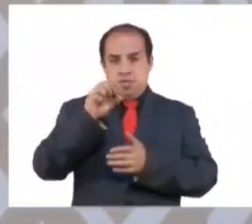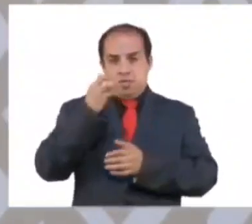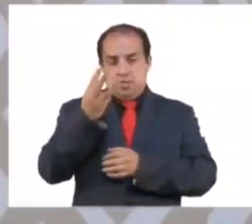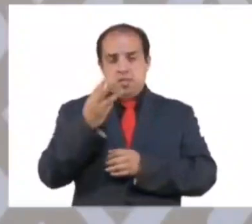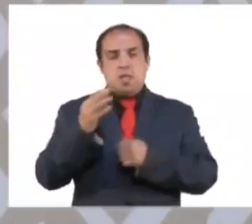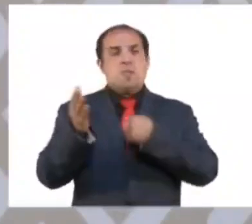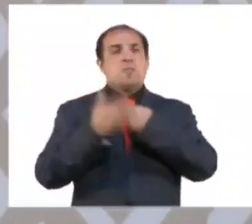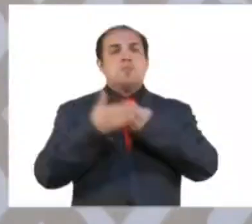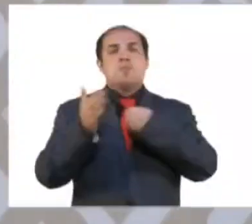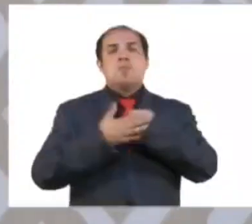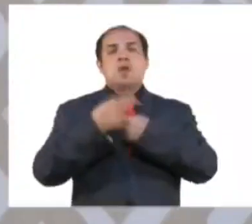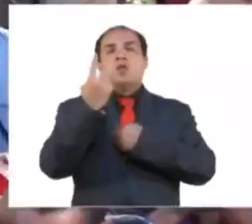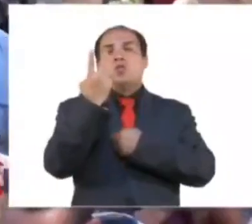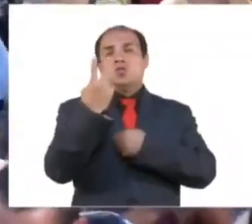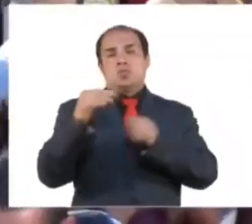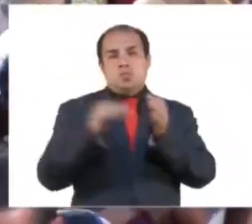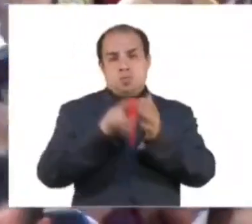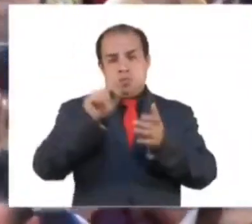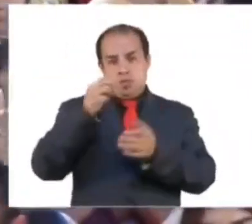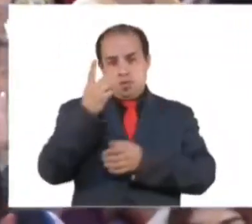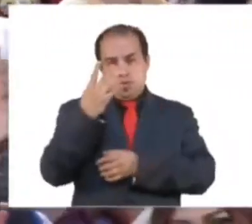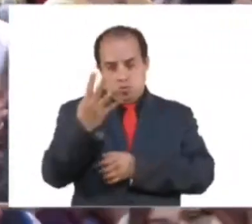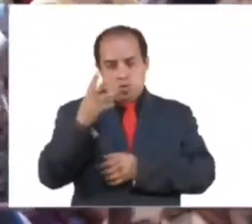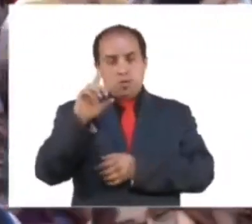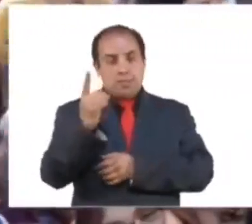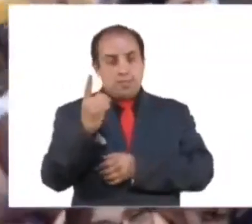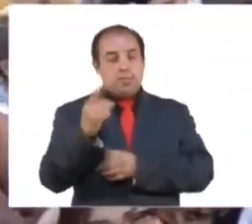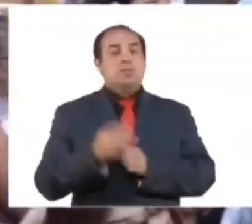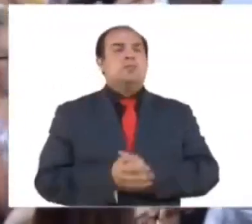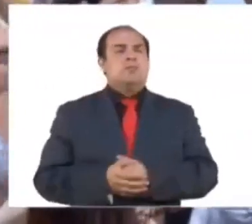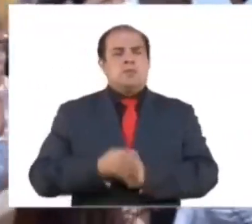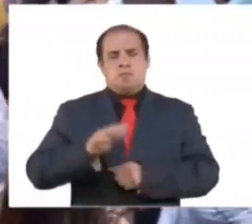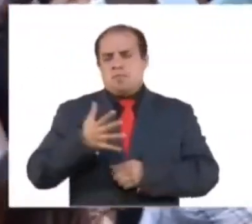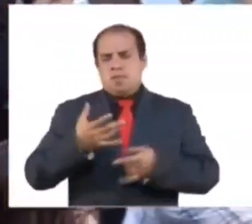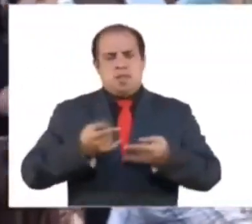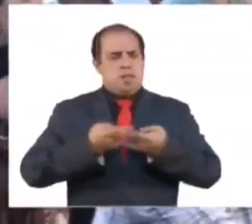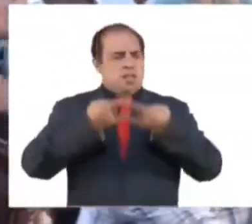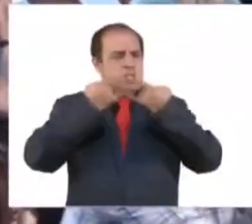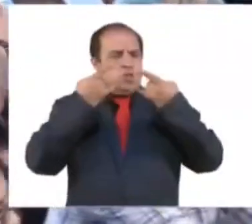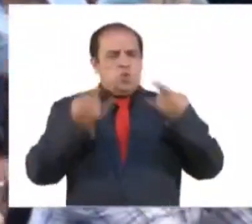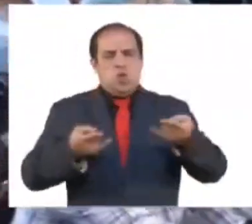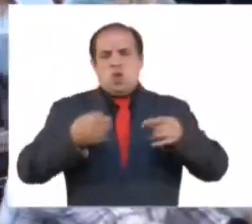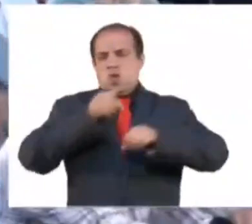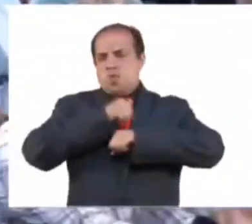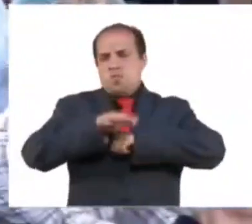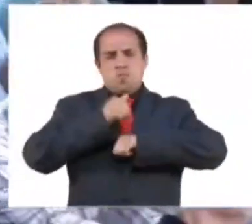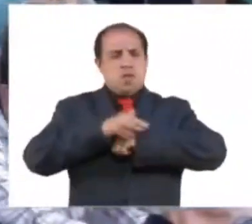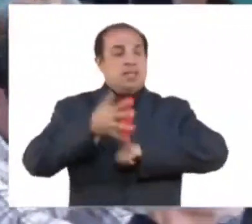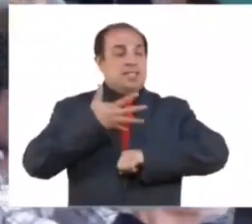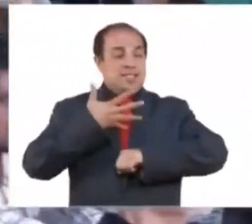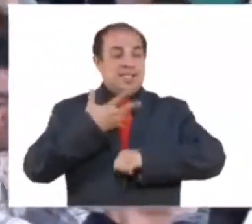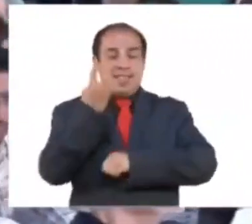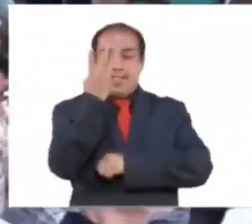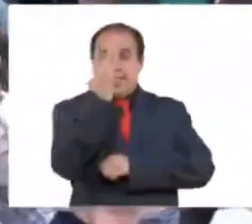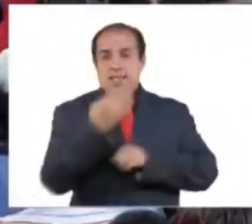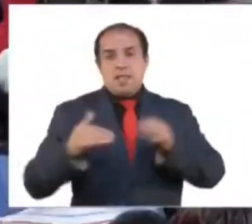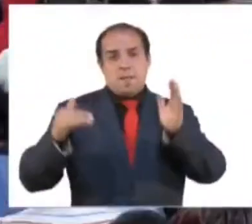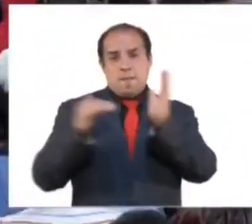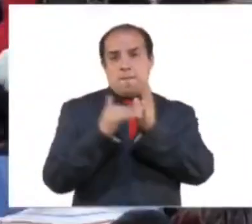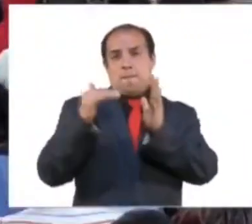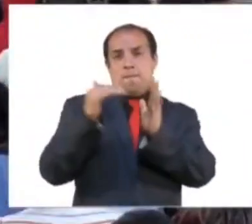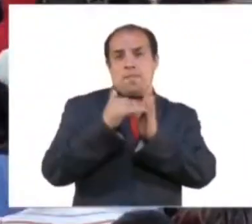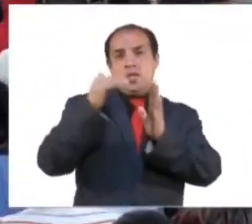en 2024, llegaremos a una cifra histórica de 3,000 millones de